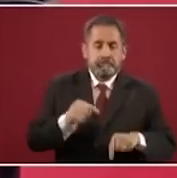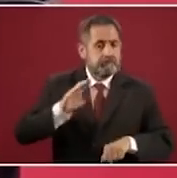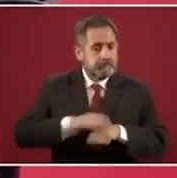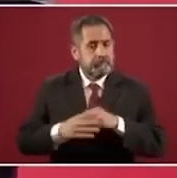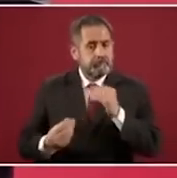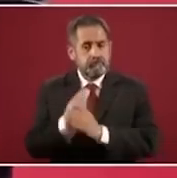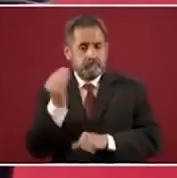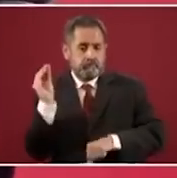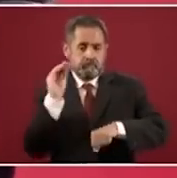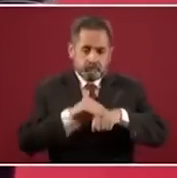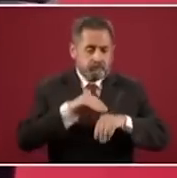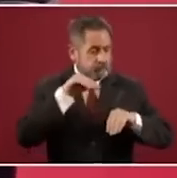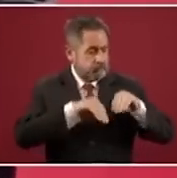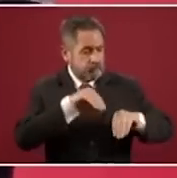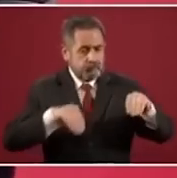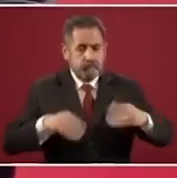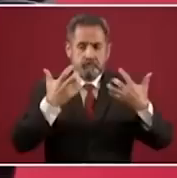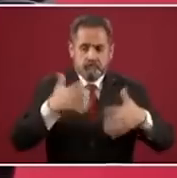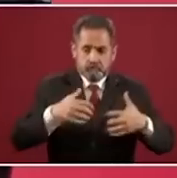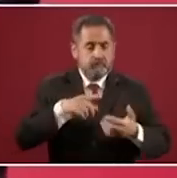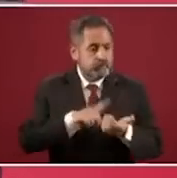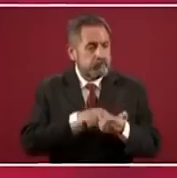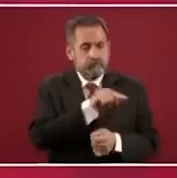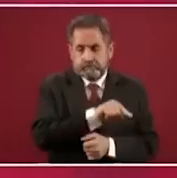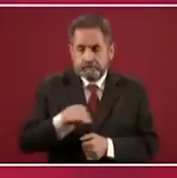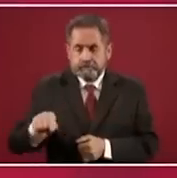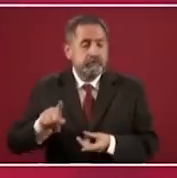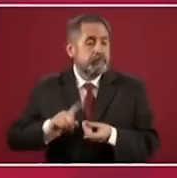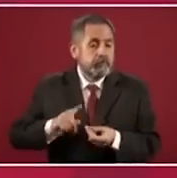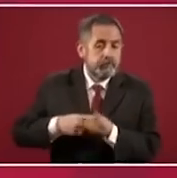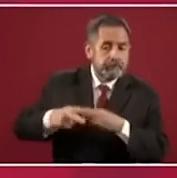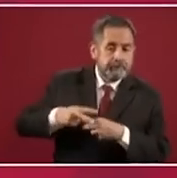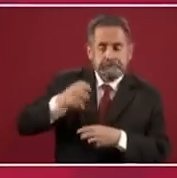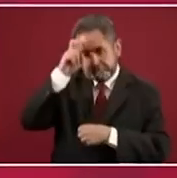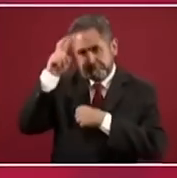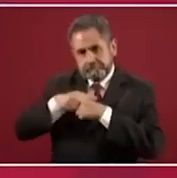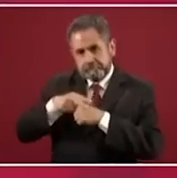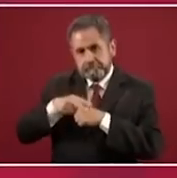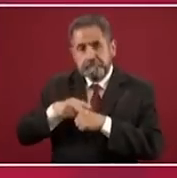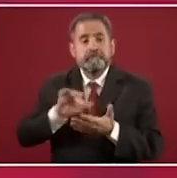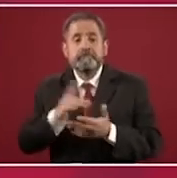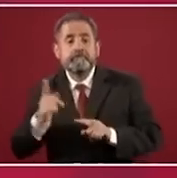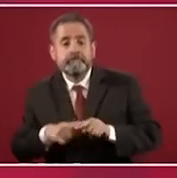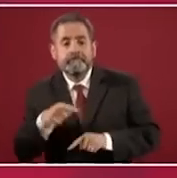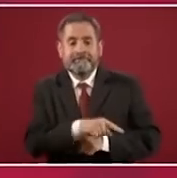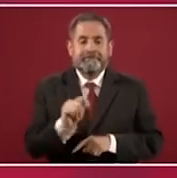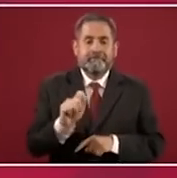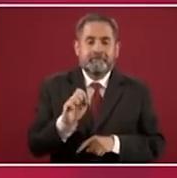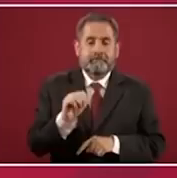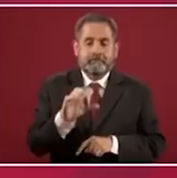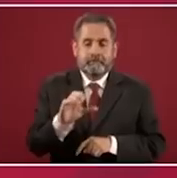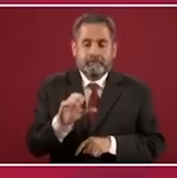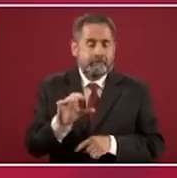plantas de Europa, inversión europea a México por el tratado. Entonces,